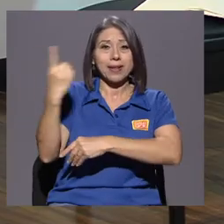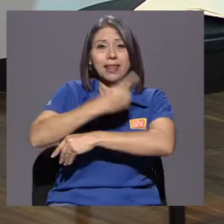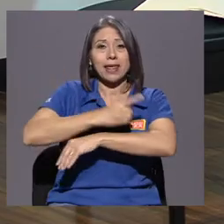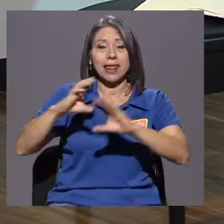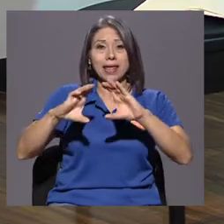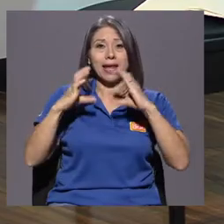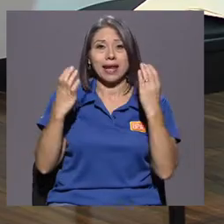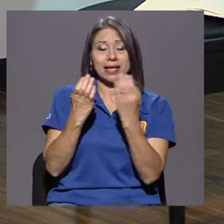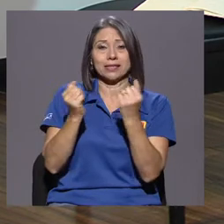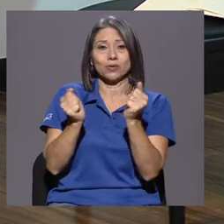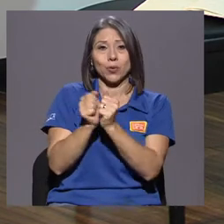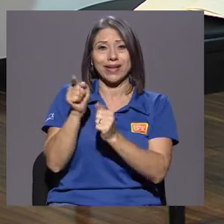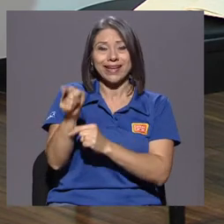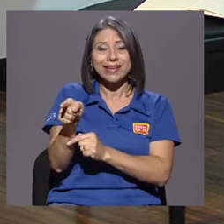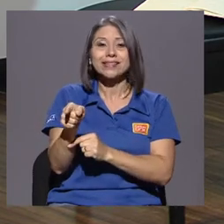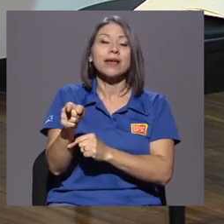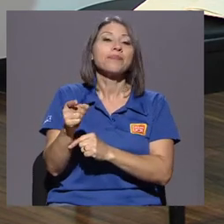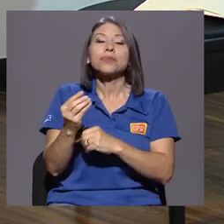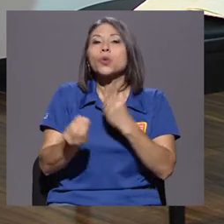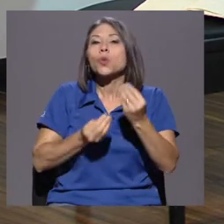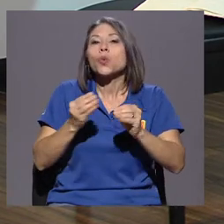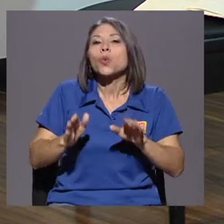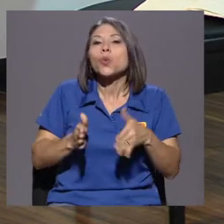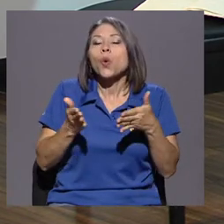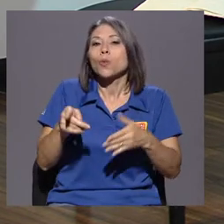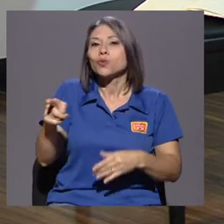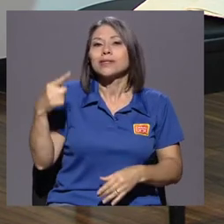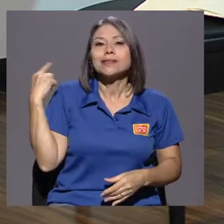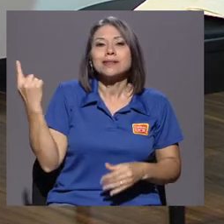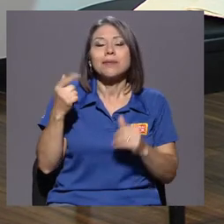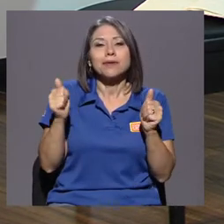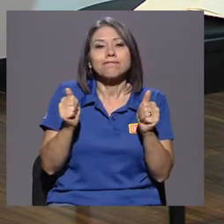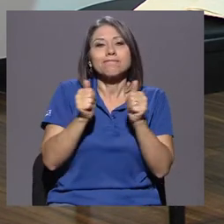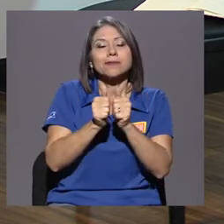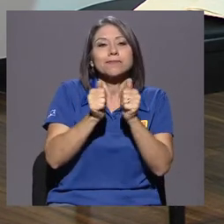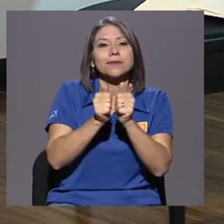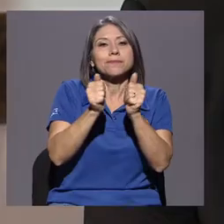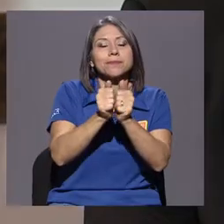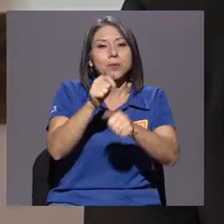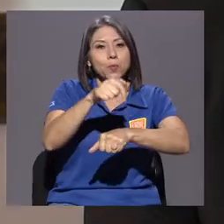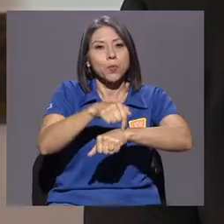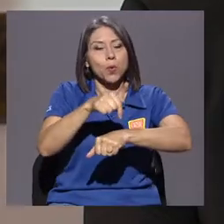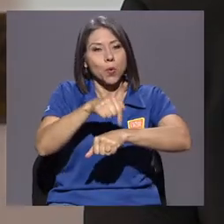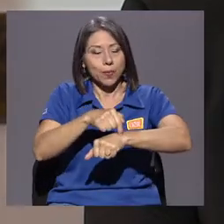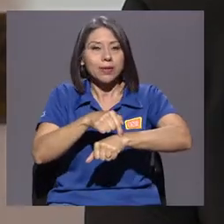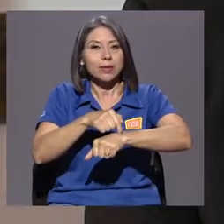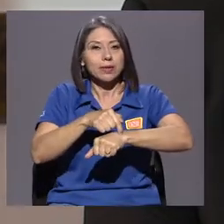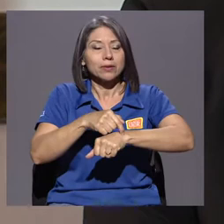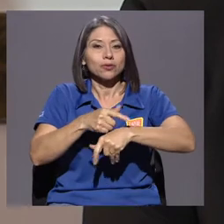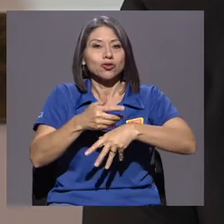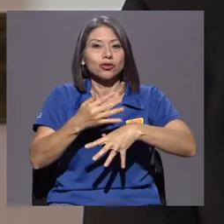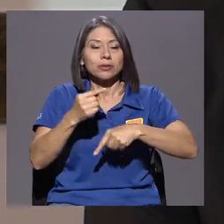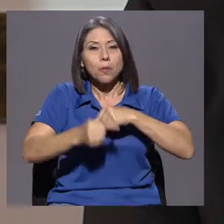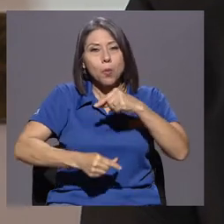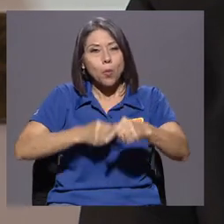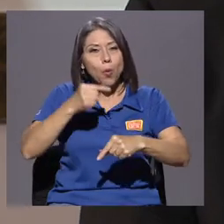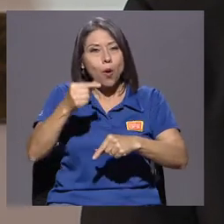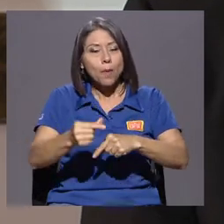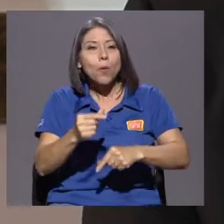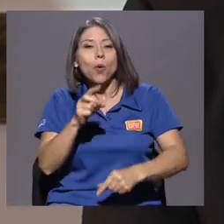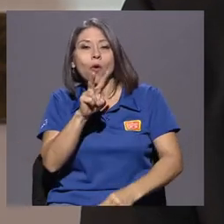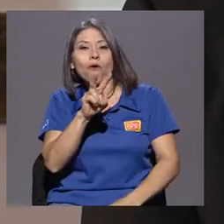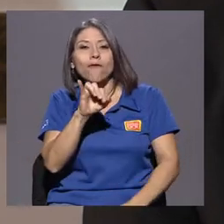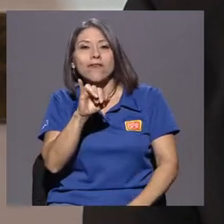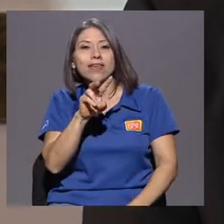y de cómo de algún modo usted siempre la acompañaba en los momentos en los que poco a poco viviana